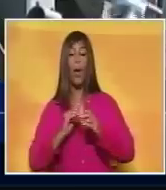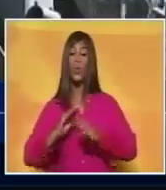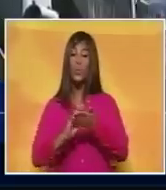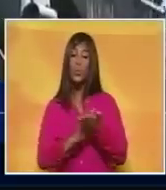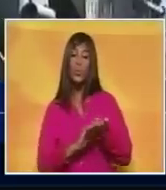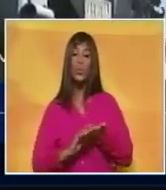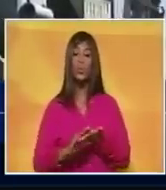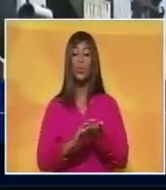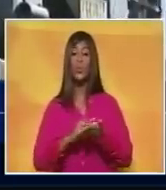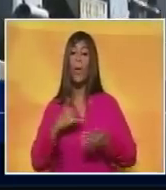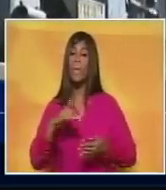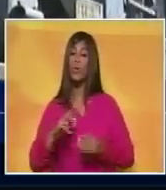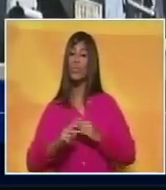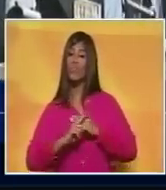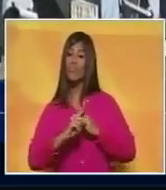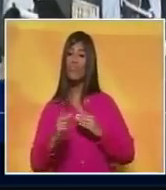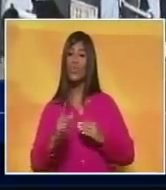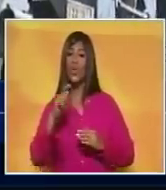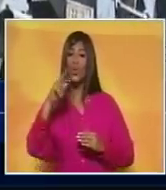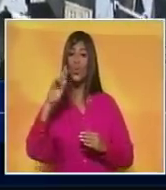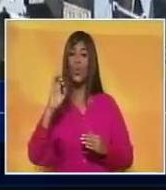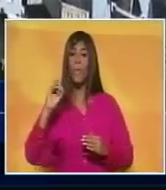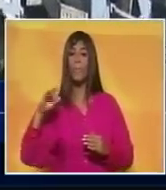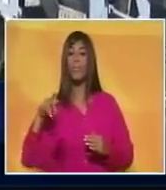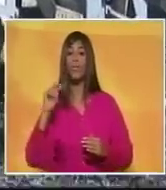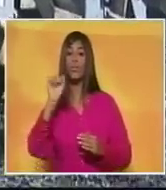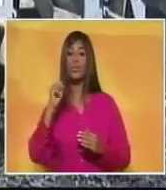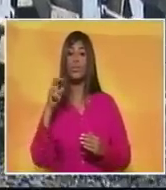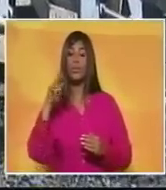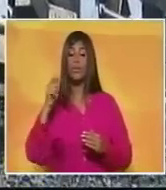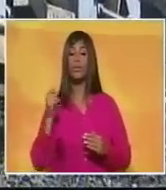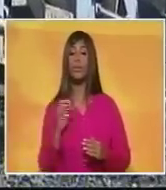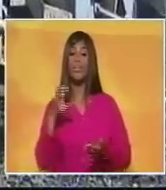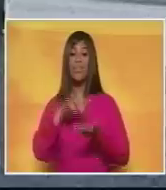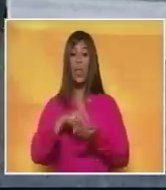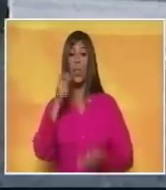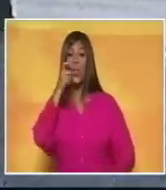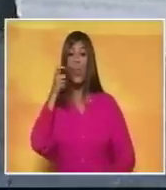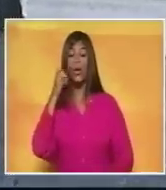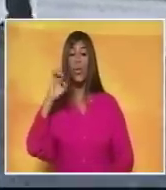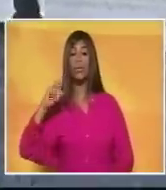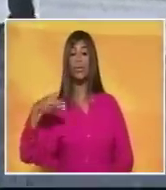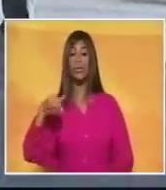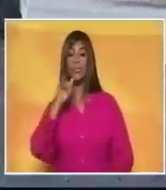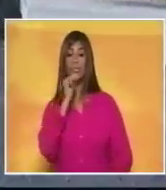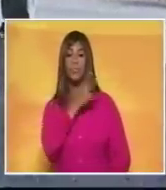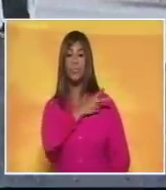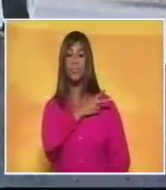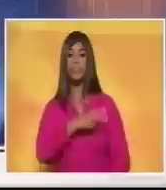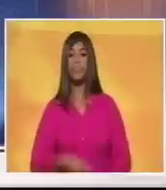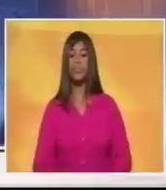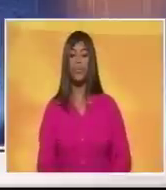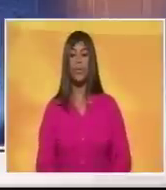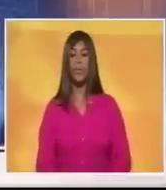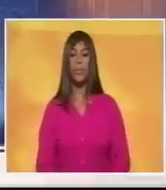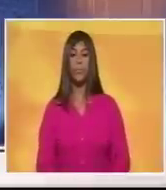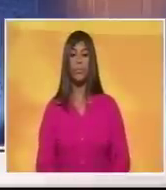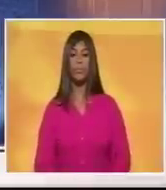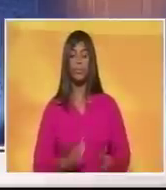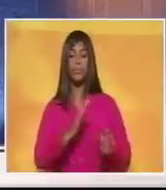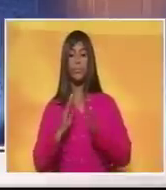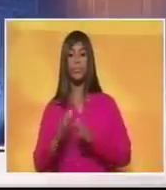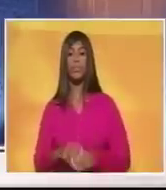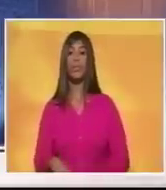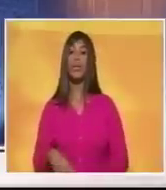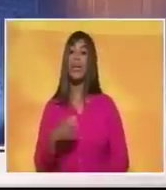rehabilitar próximamente la carretera entre Tucupido y Saraza. Desde el estado Guárico, Eliezer Hernández, Noticiero Venevisión. El